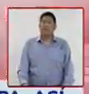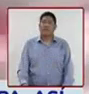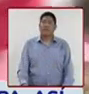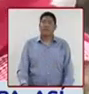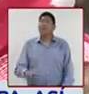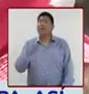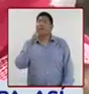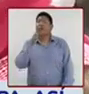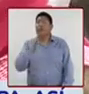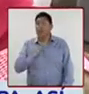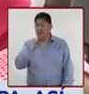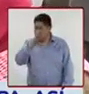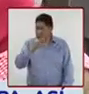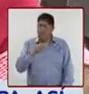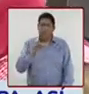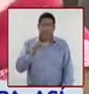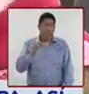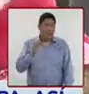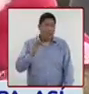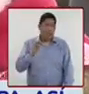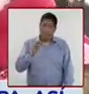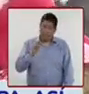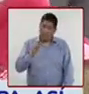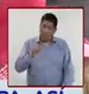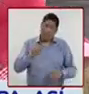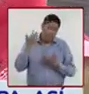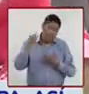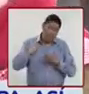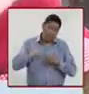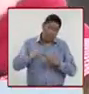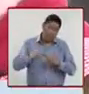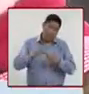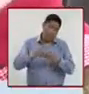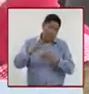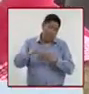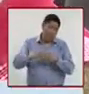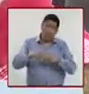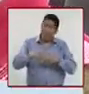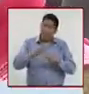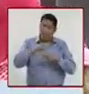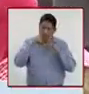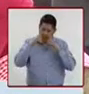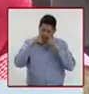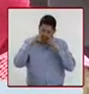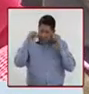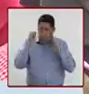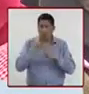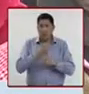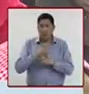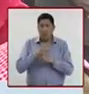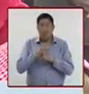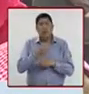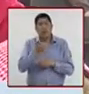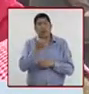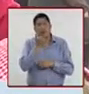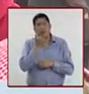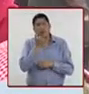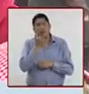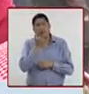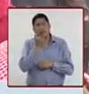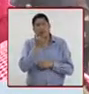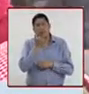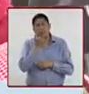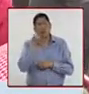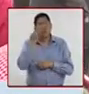Doña Sabina, usted dice hasta fin de año, ojalá dure esto, todavía el uso de barbijo y nos cuidemos. Pero ¿qué pasa si en